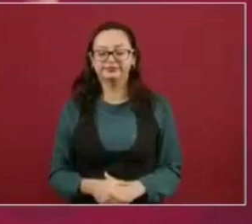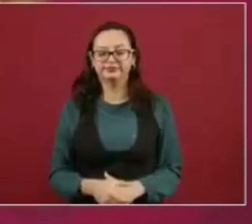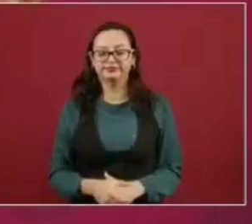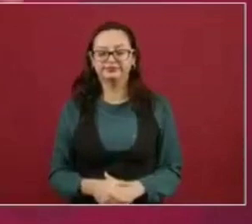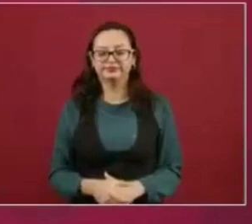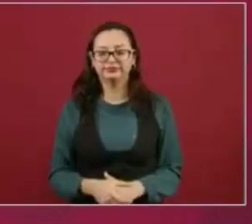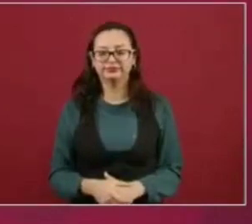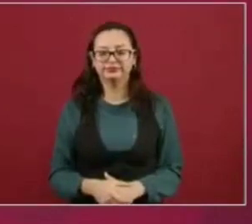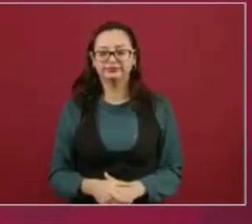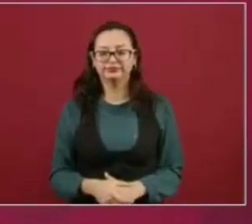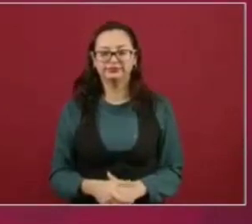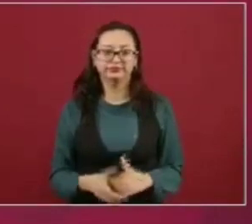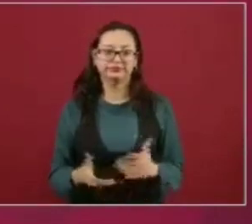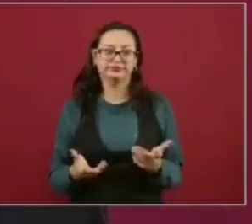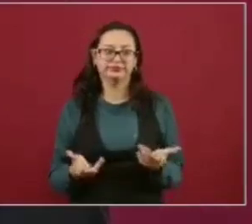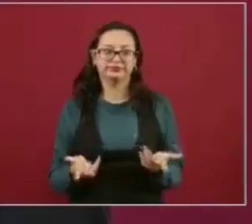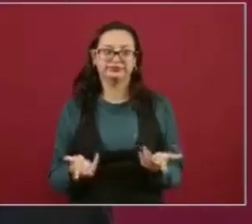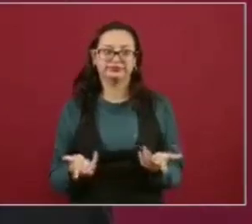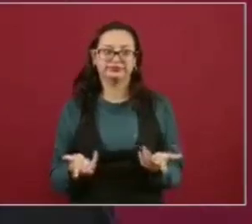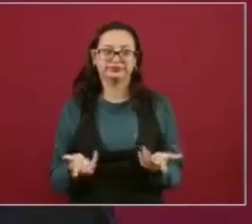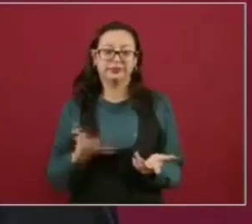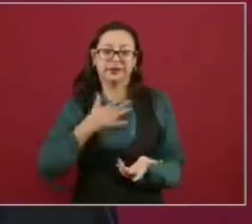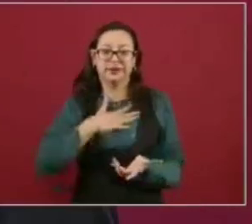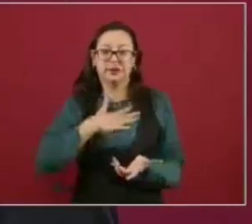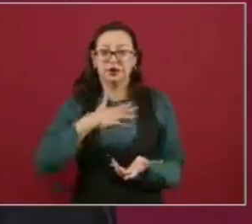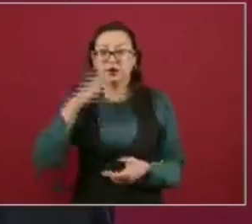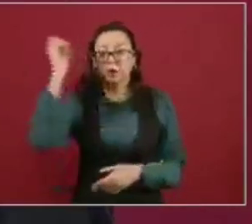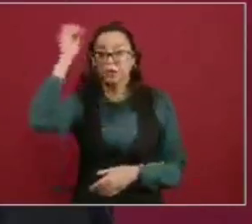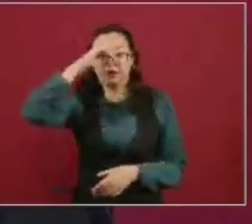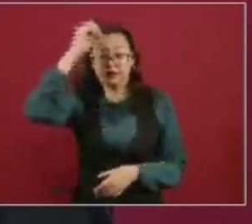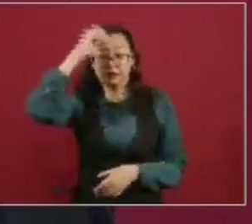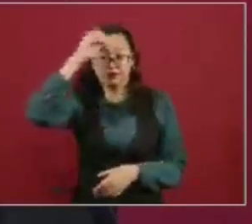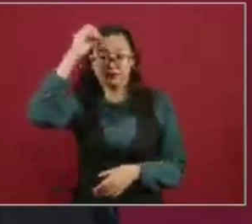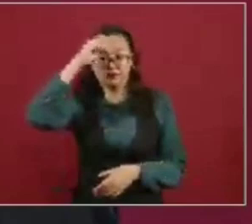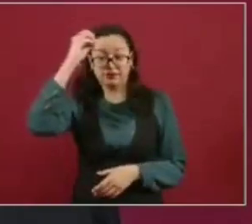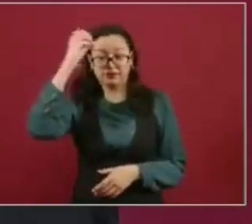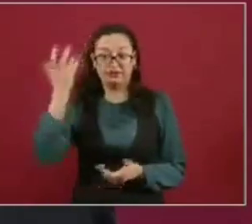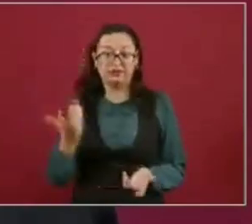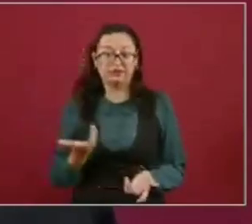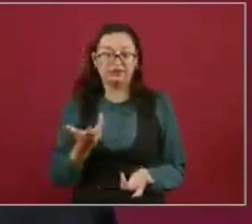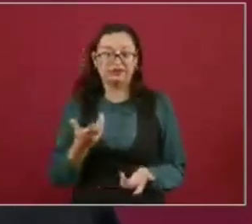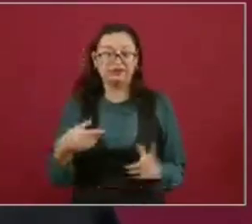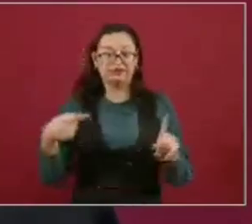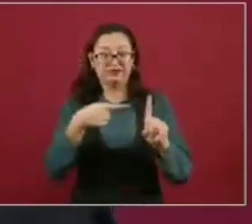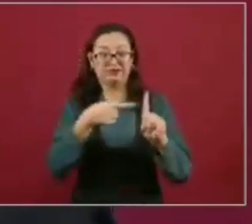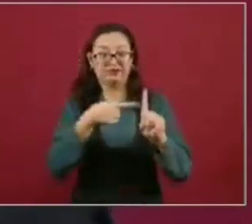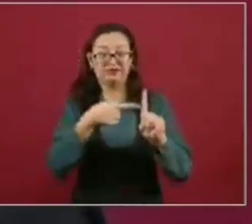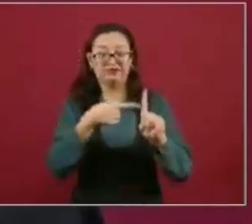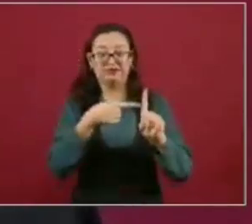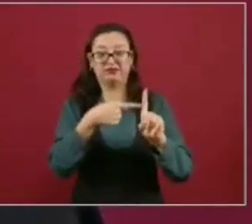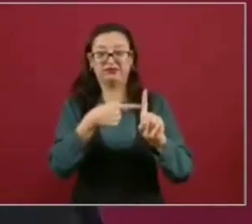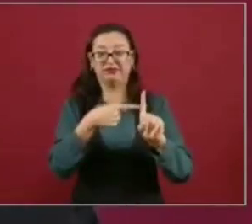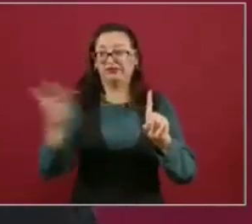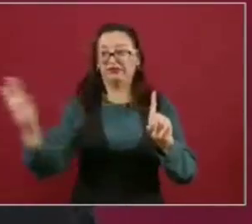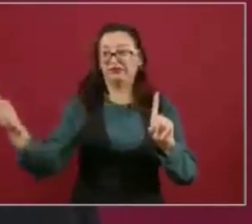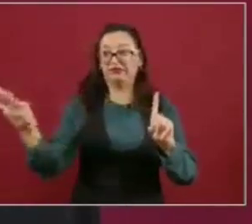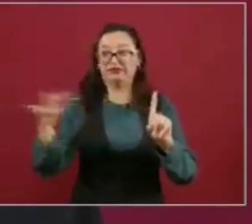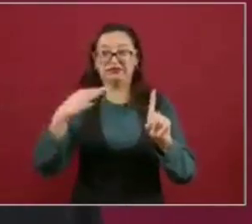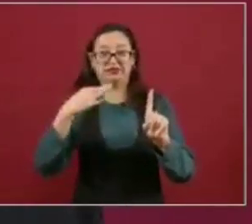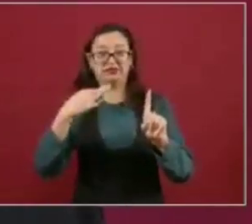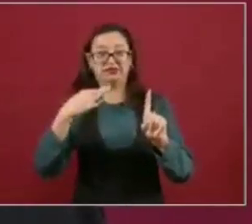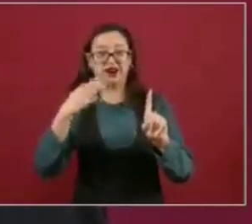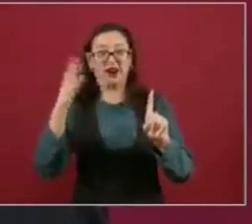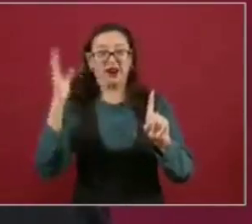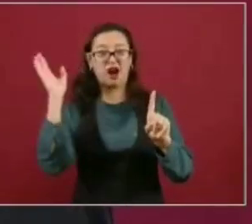Pues ese es mi punto de vista, que no se expongan, que los dirigentes no se